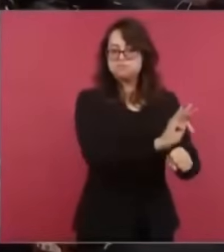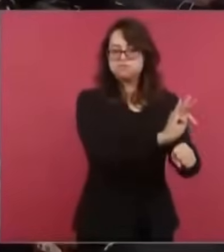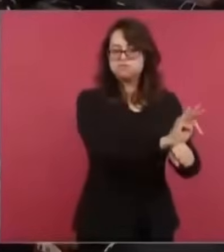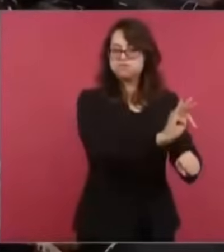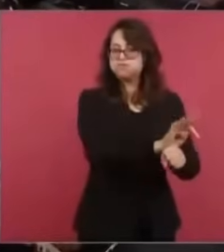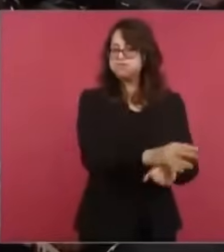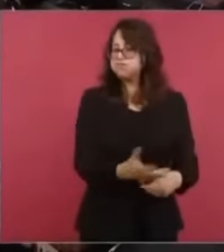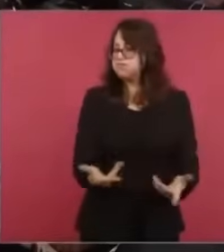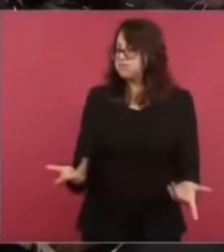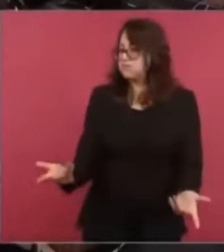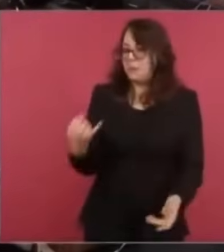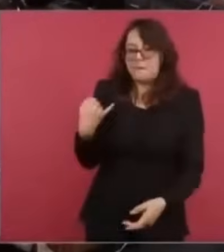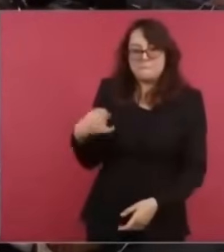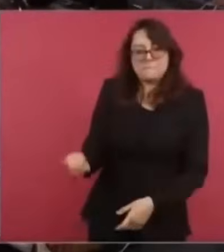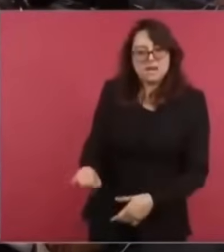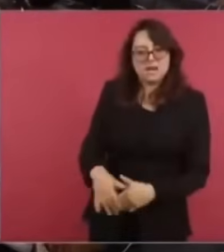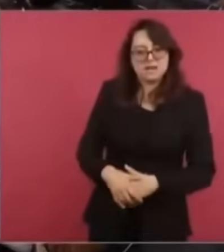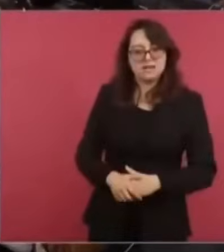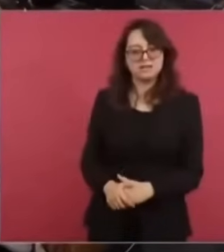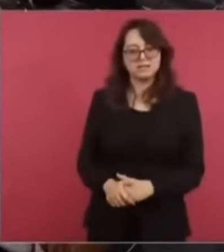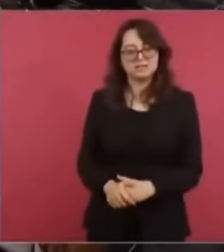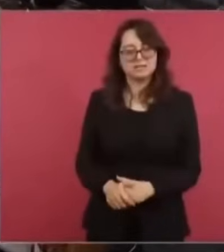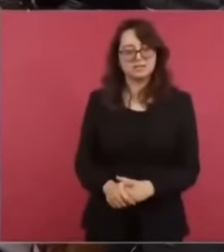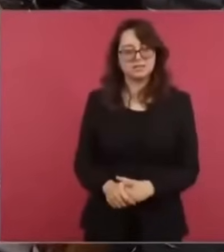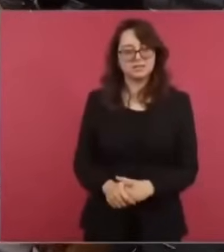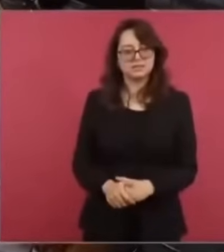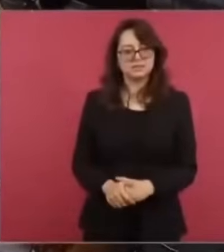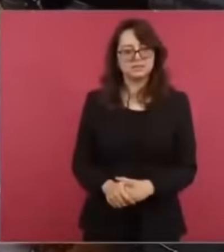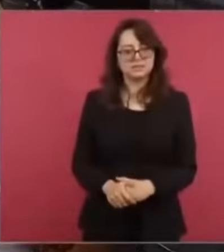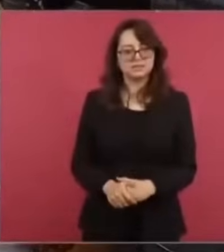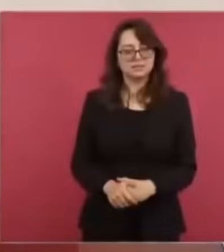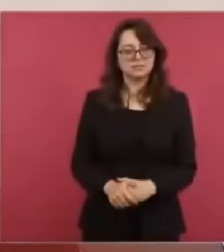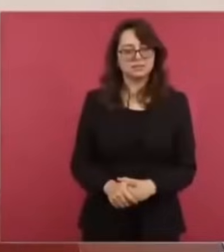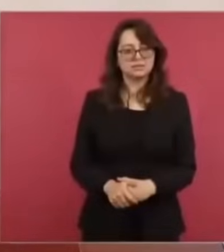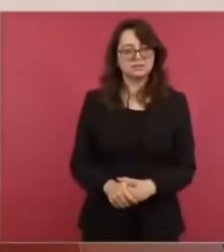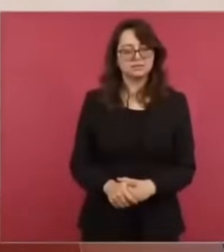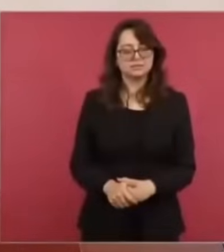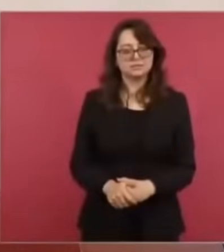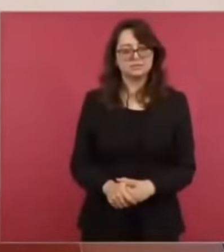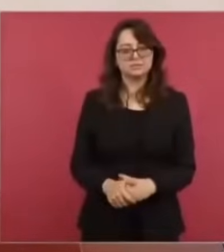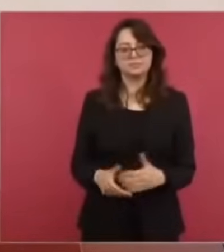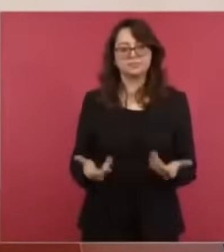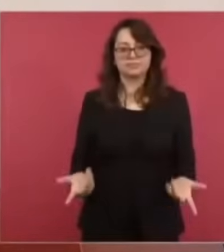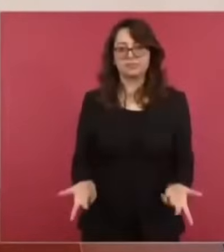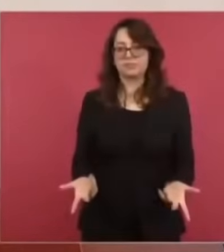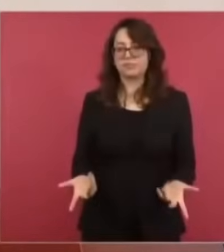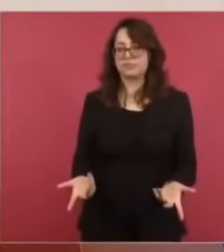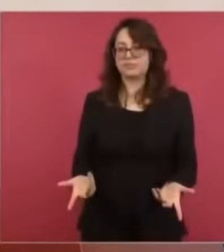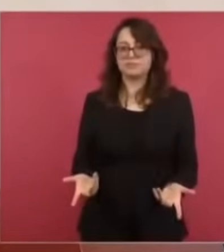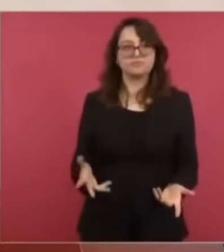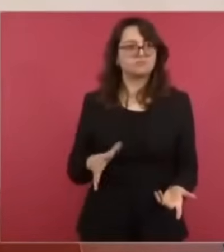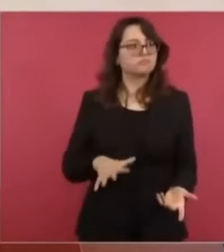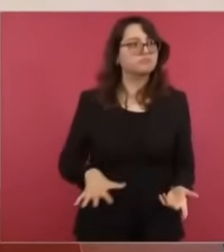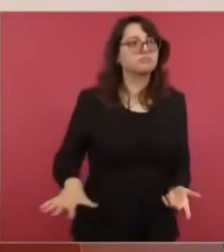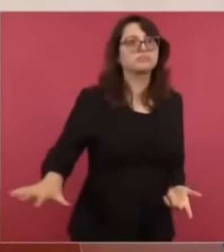Además de que con dinero del pueblo te mantenemos,